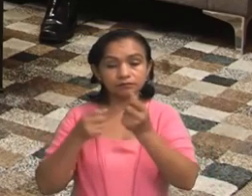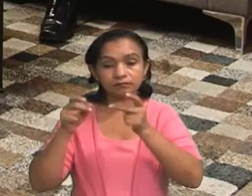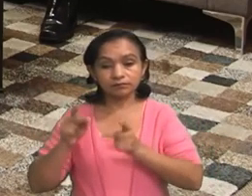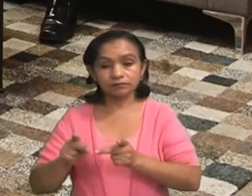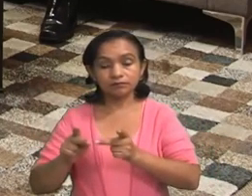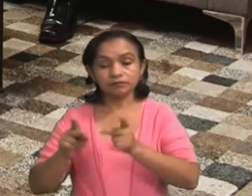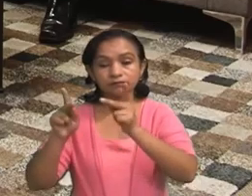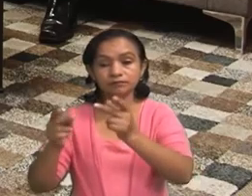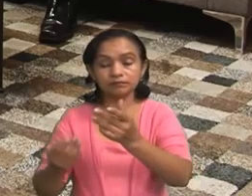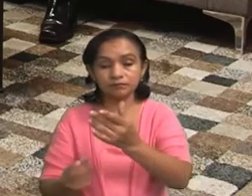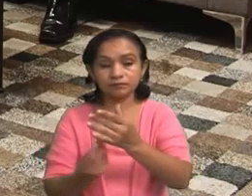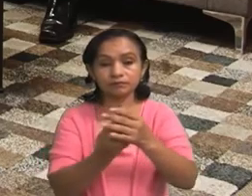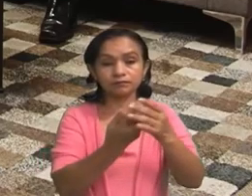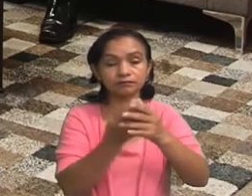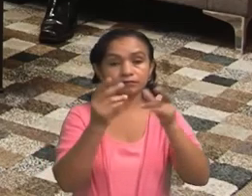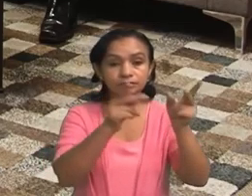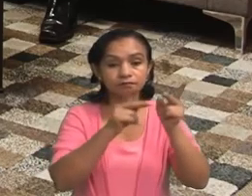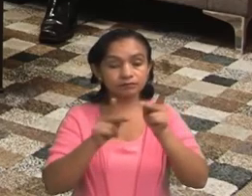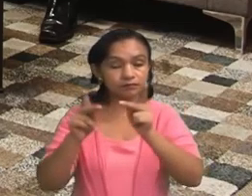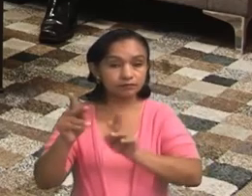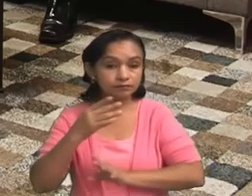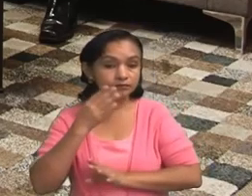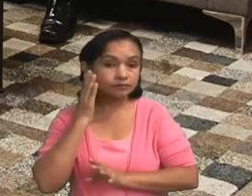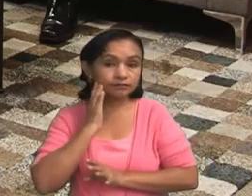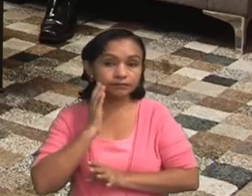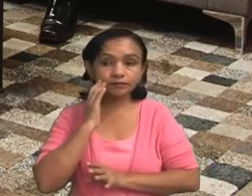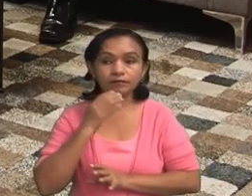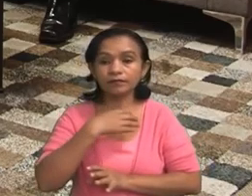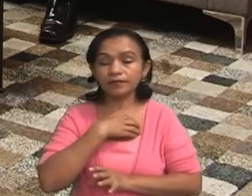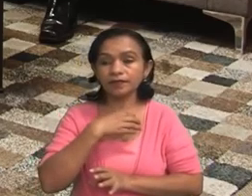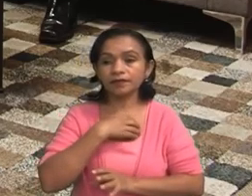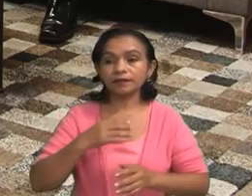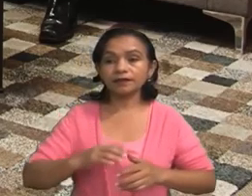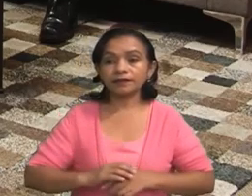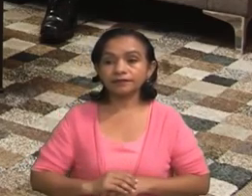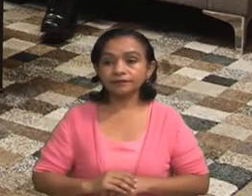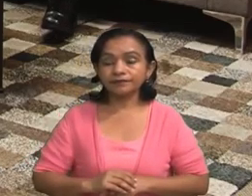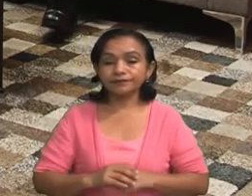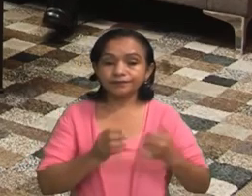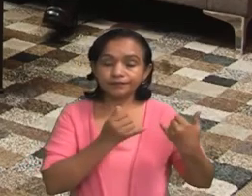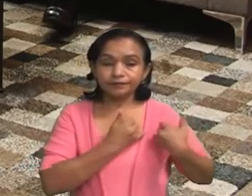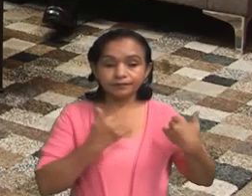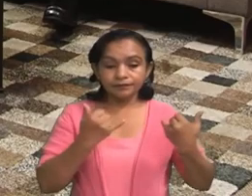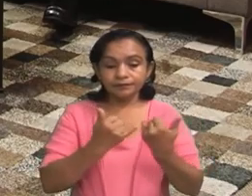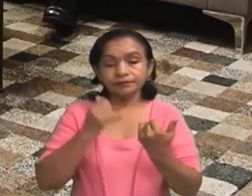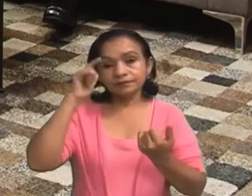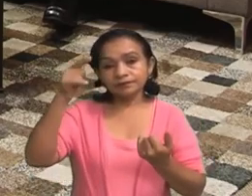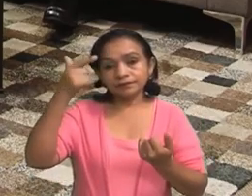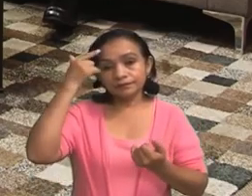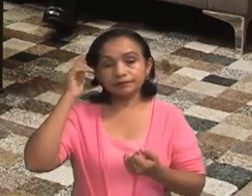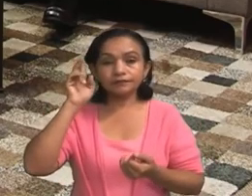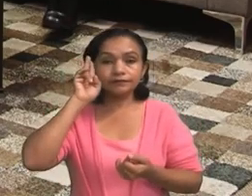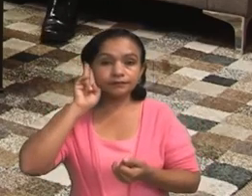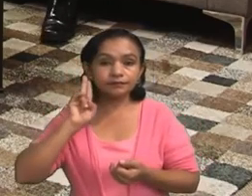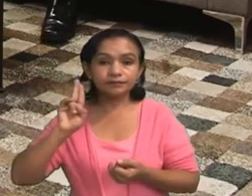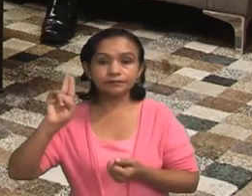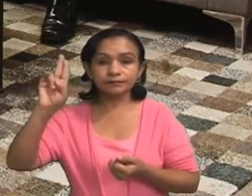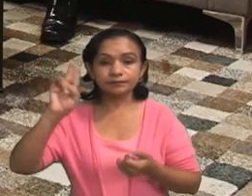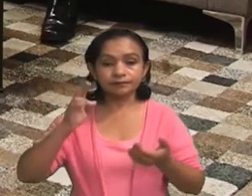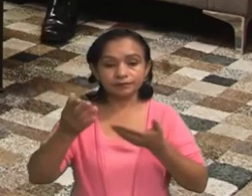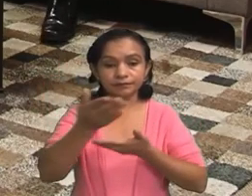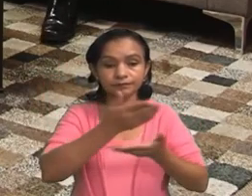los productores y productoras y entre instituciones del Estado y las universidades,